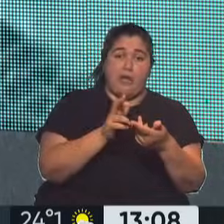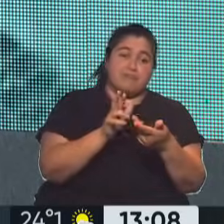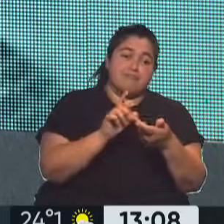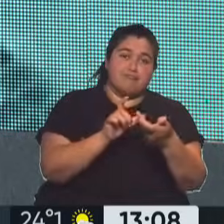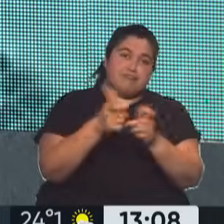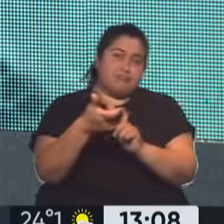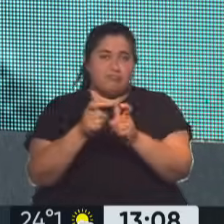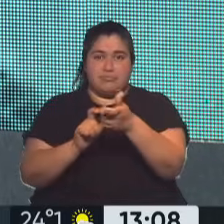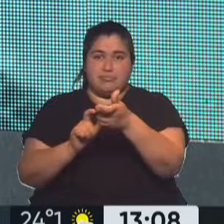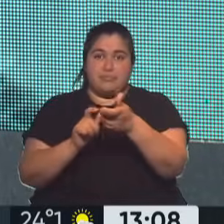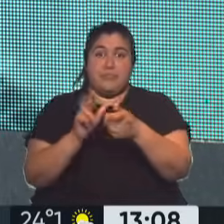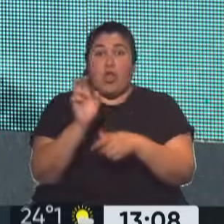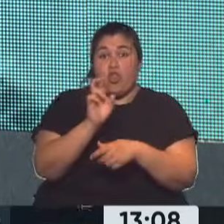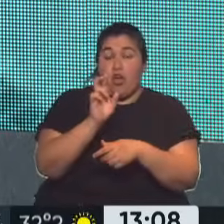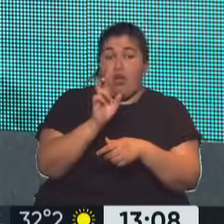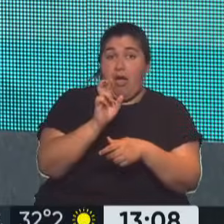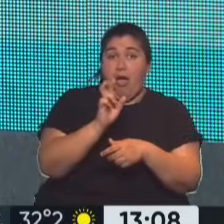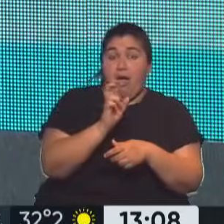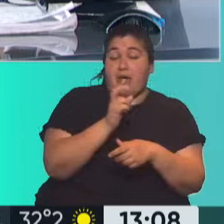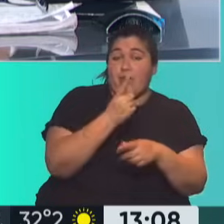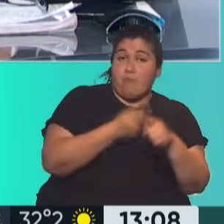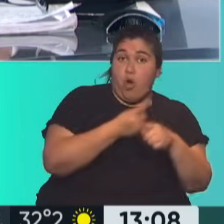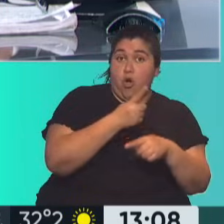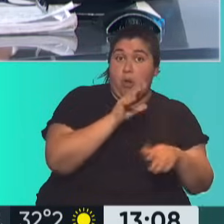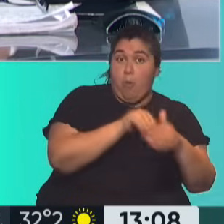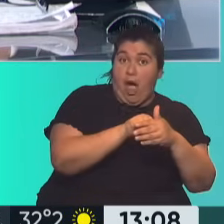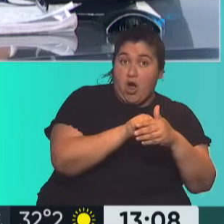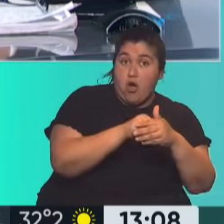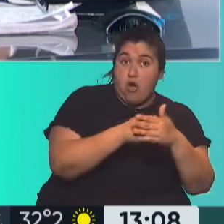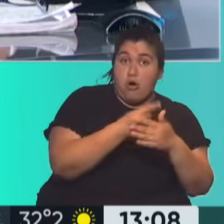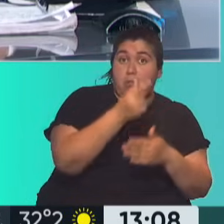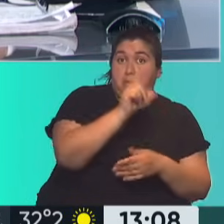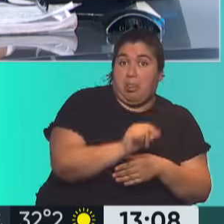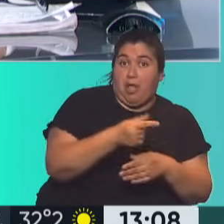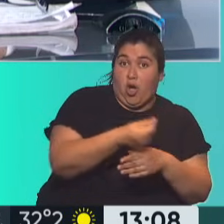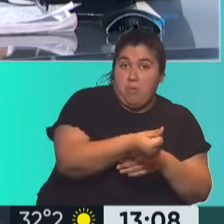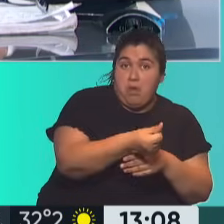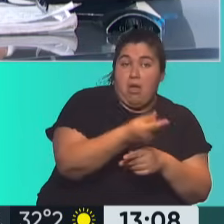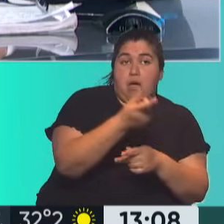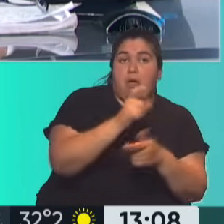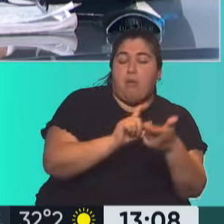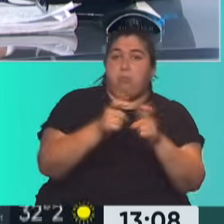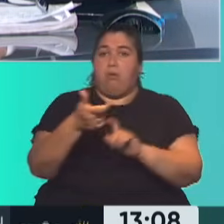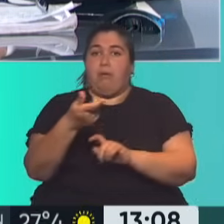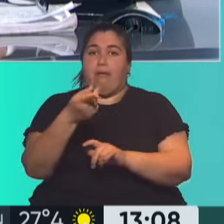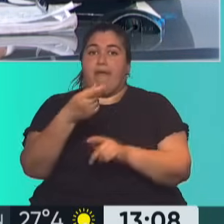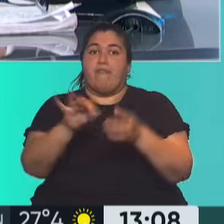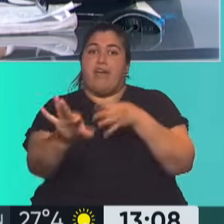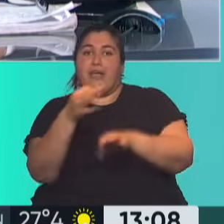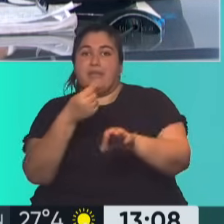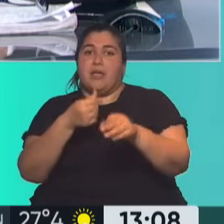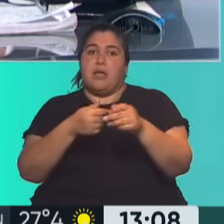comprar al Dólar oficial se al Dólar oficial al Dólar eh el dólar ahorro